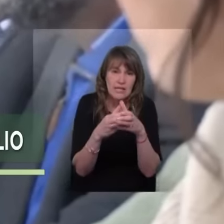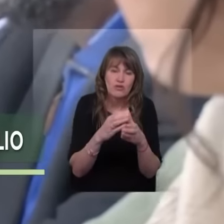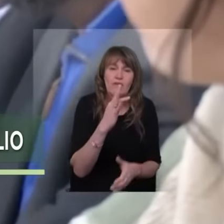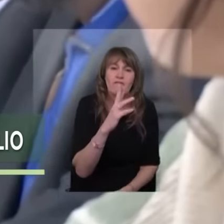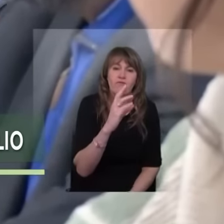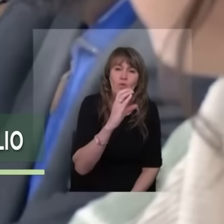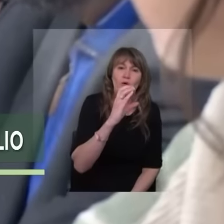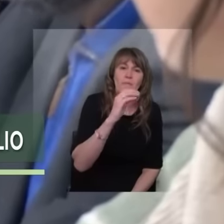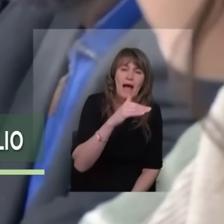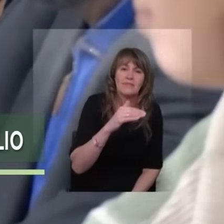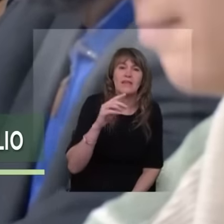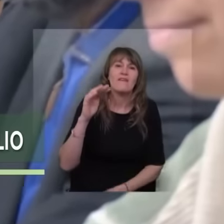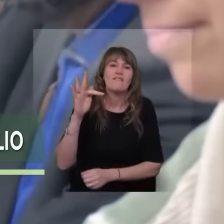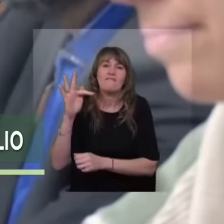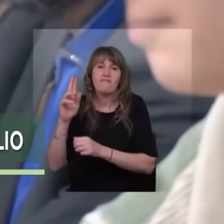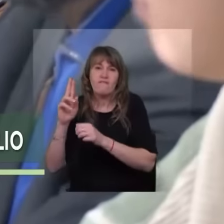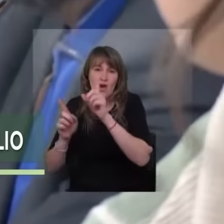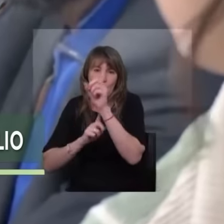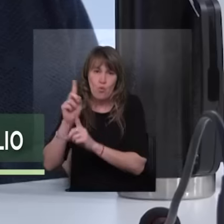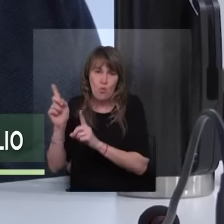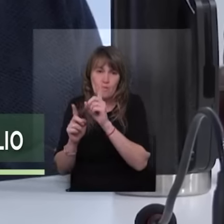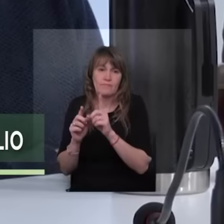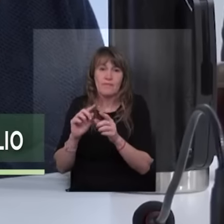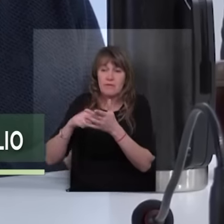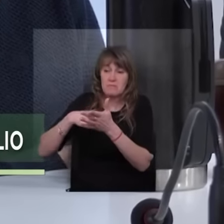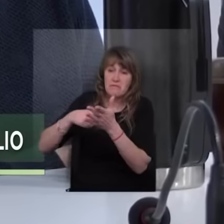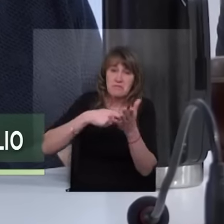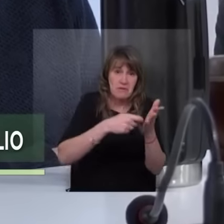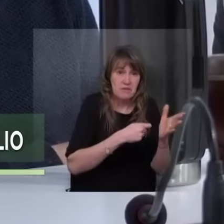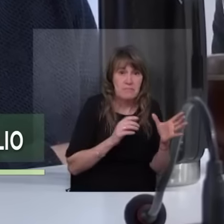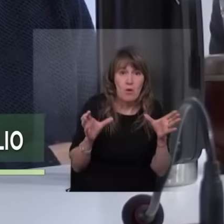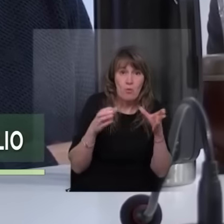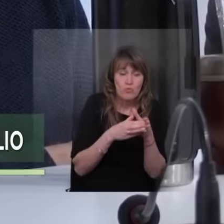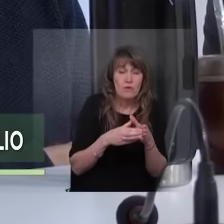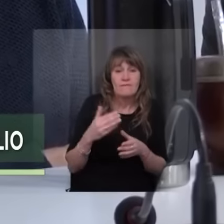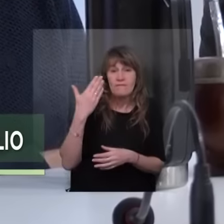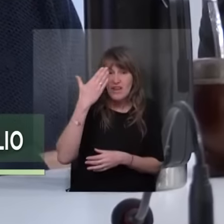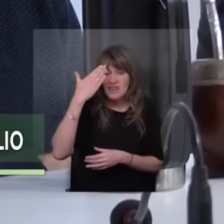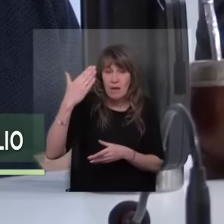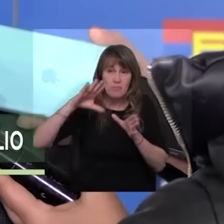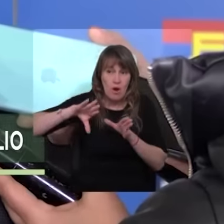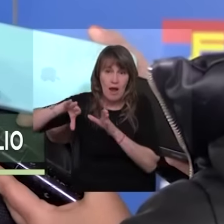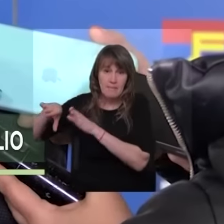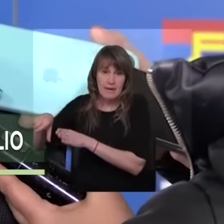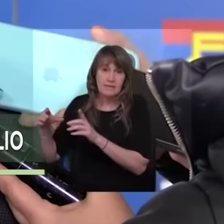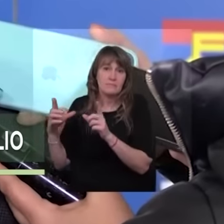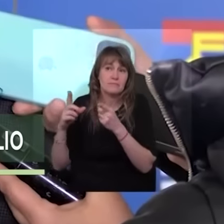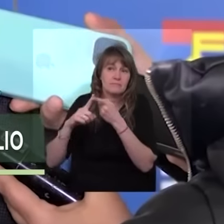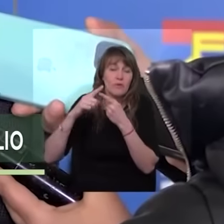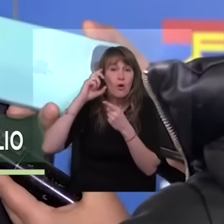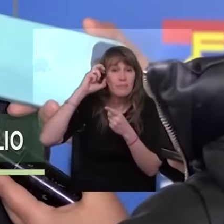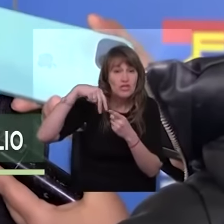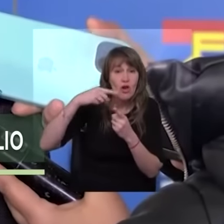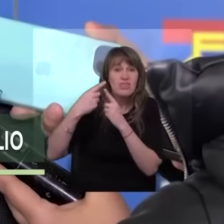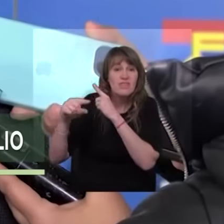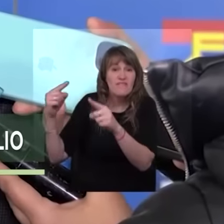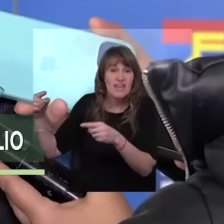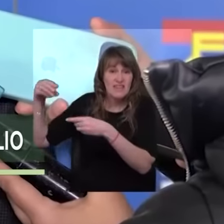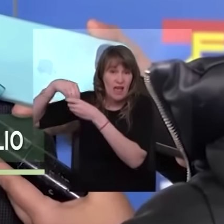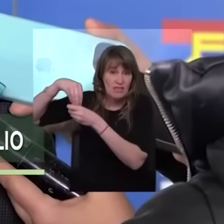y feu y que llegaron a la cantidad de firmas y que en el frente amplio conviven más de una posición con respecto al tema como